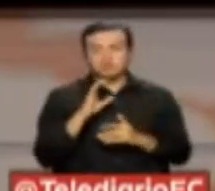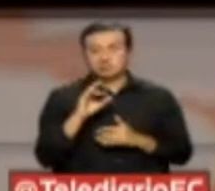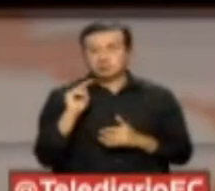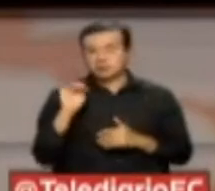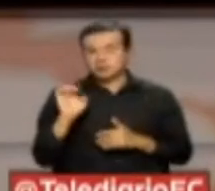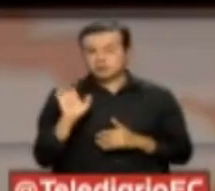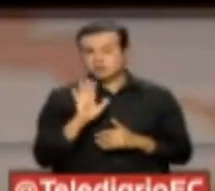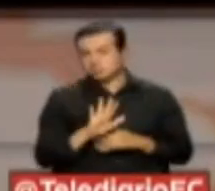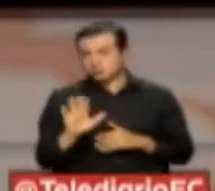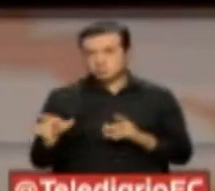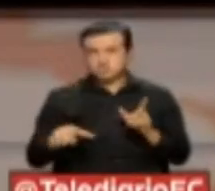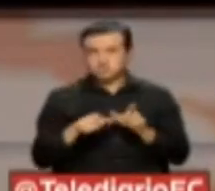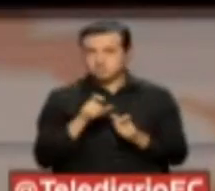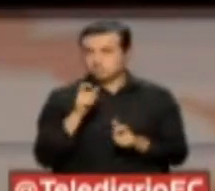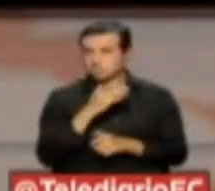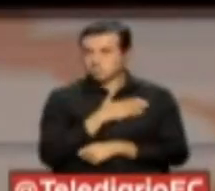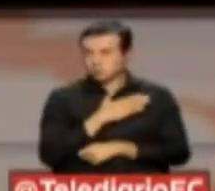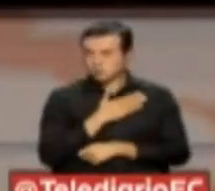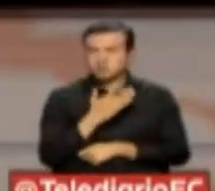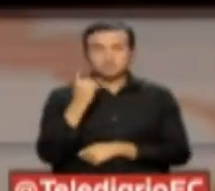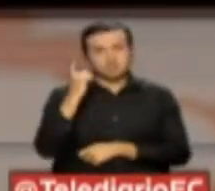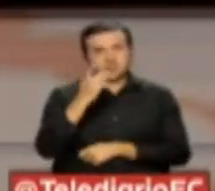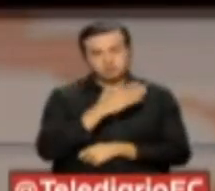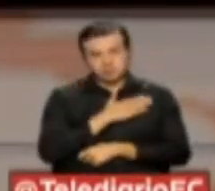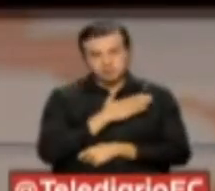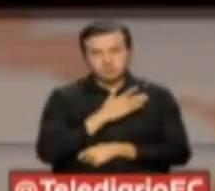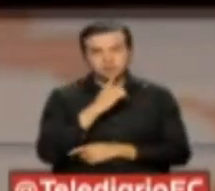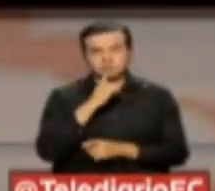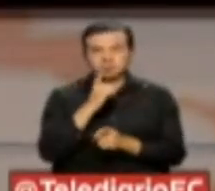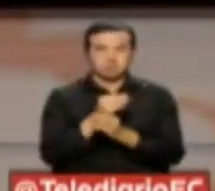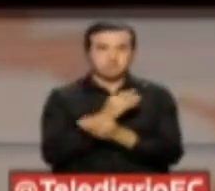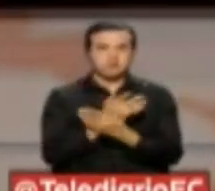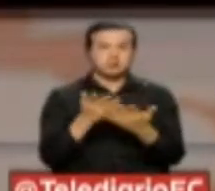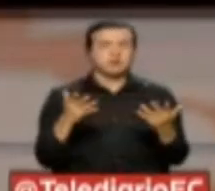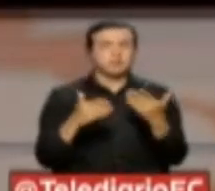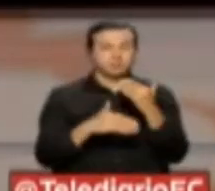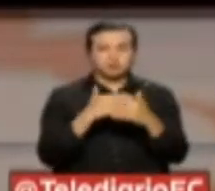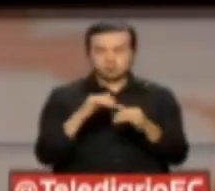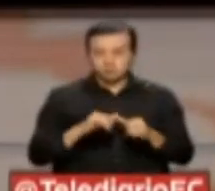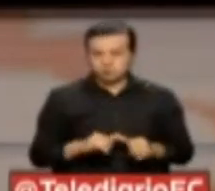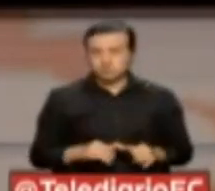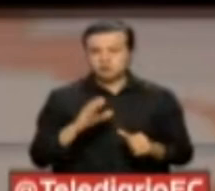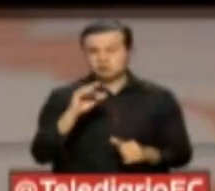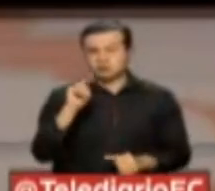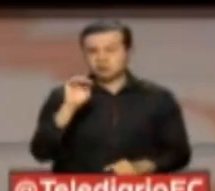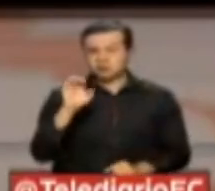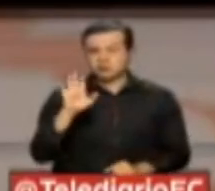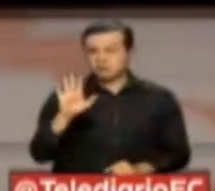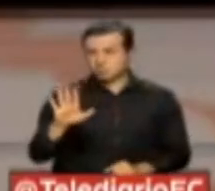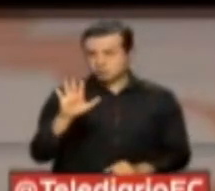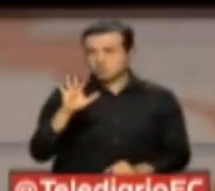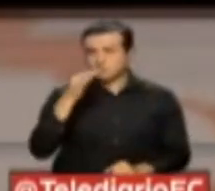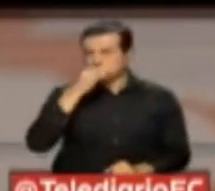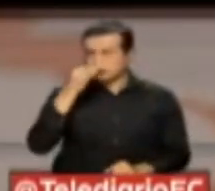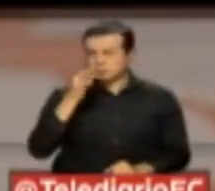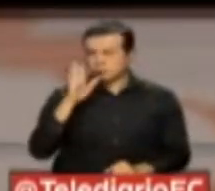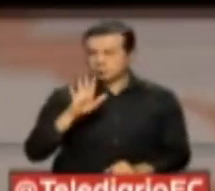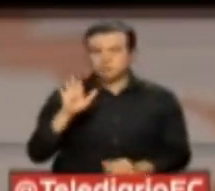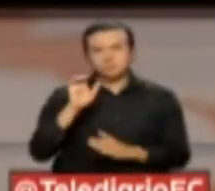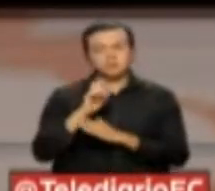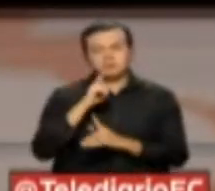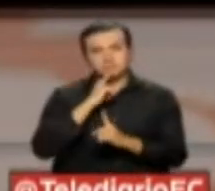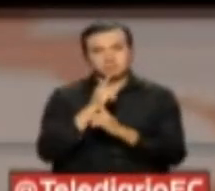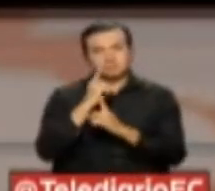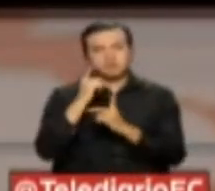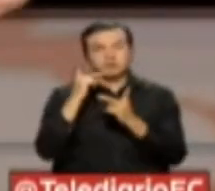que todos confiemos y tenemos que aprender a confiar todos en que va a proceder este cn de la forma que esperan los ecuatorianos y el